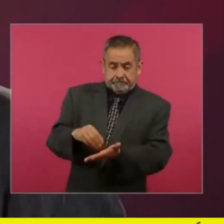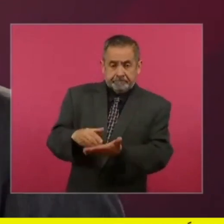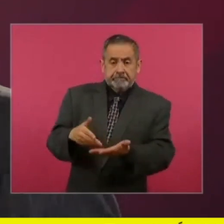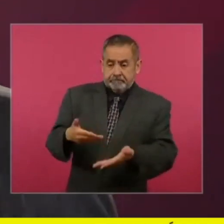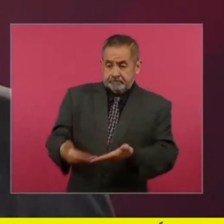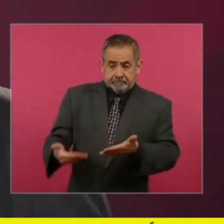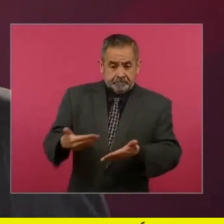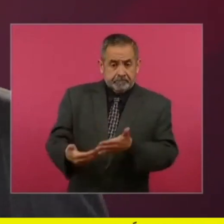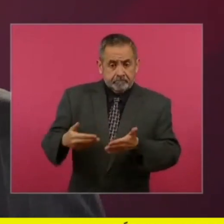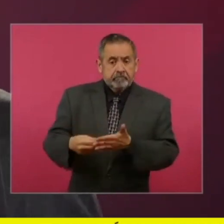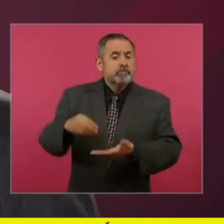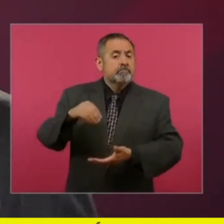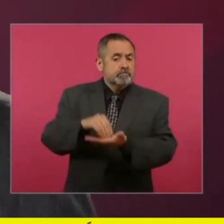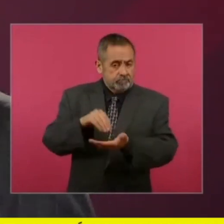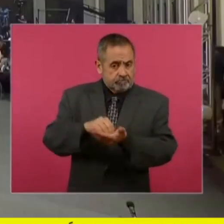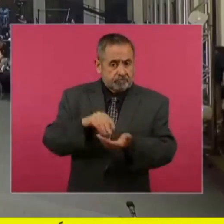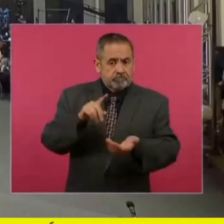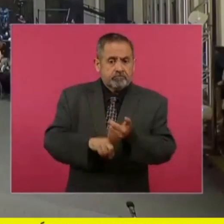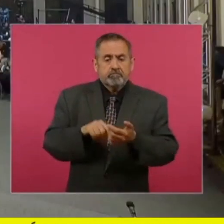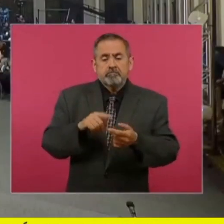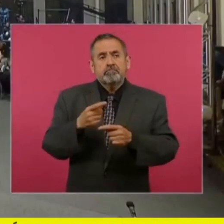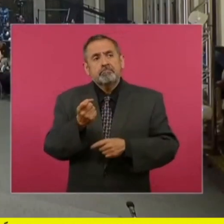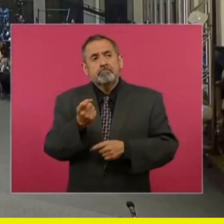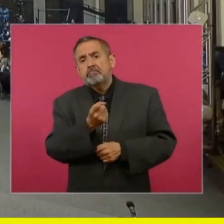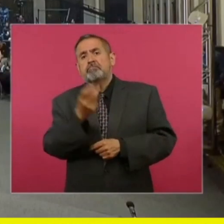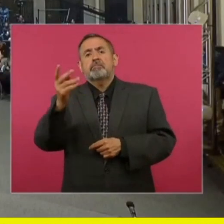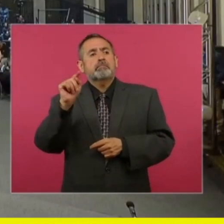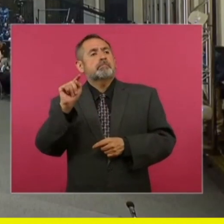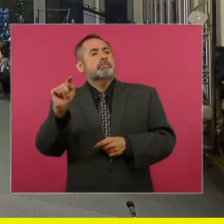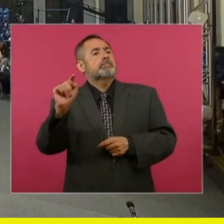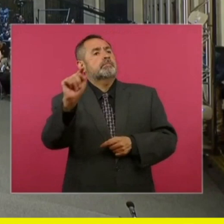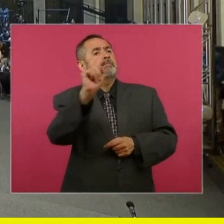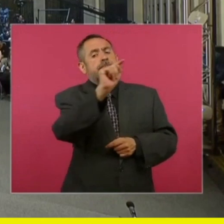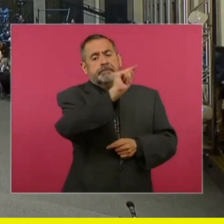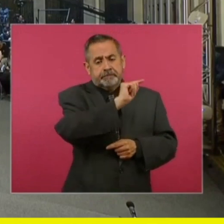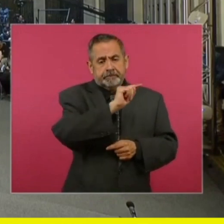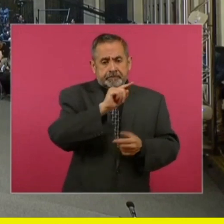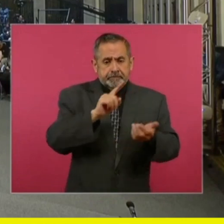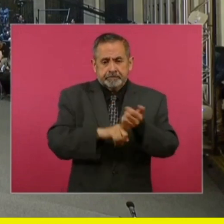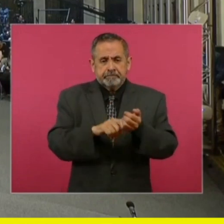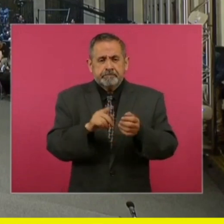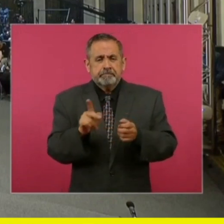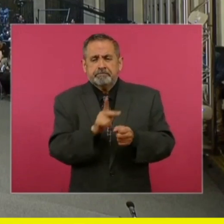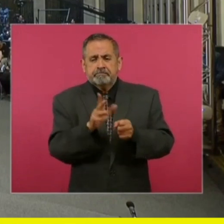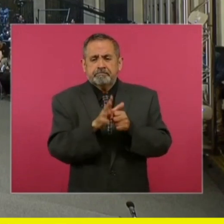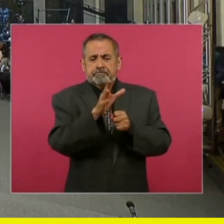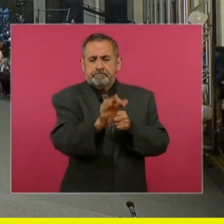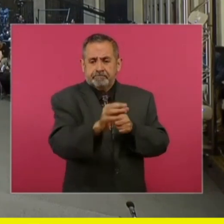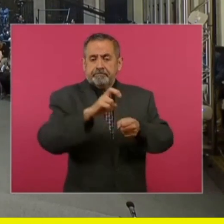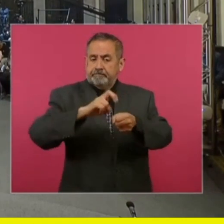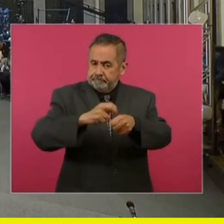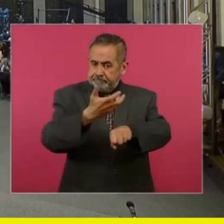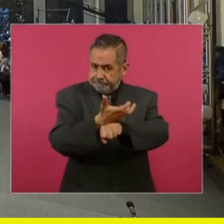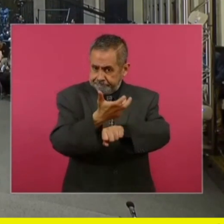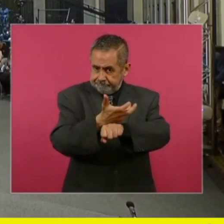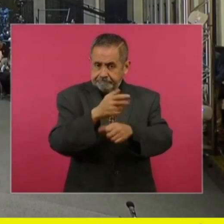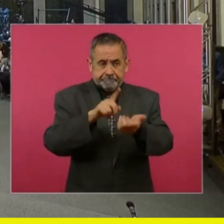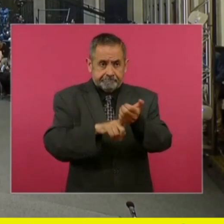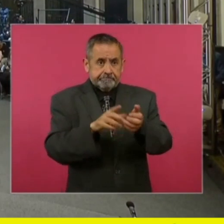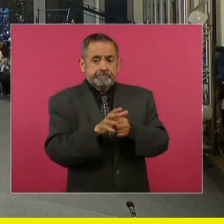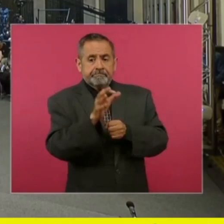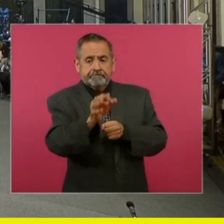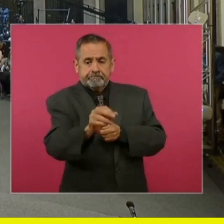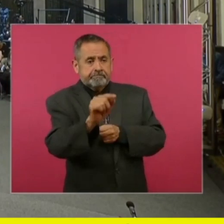hoy en algunos lugares condados de Estados Unidos